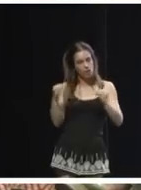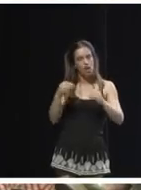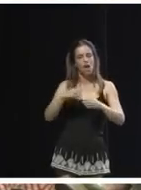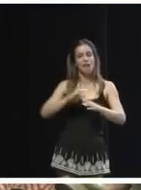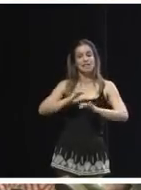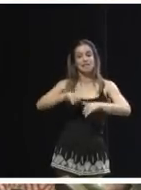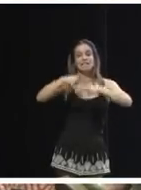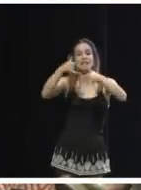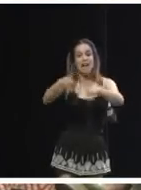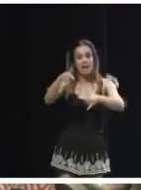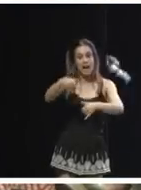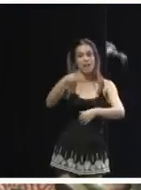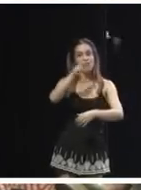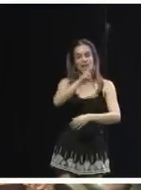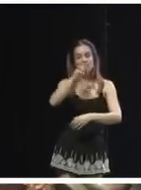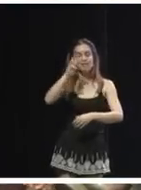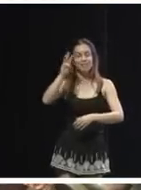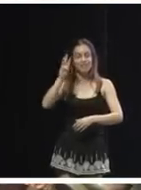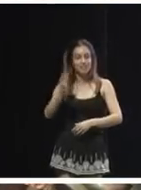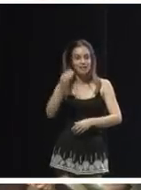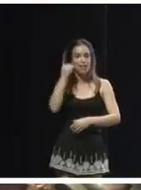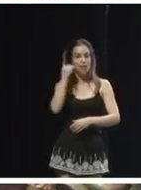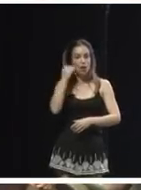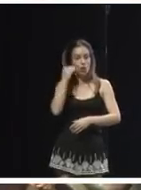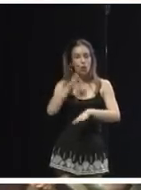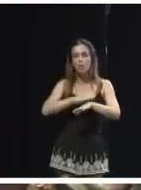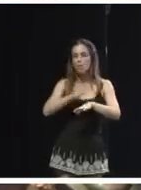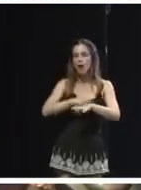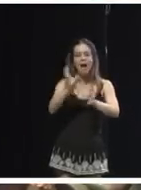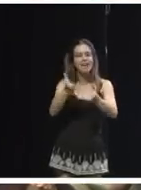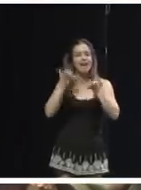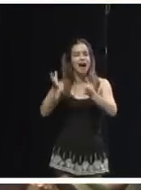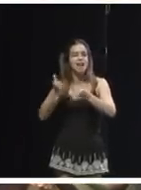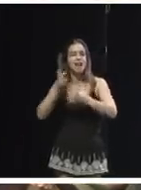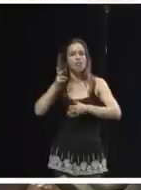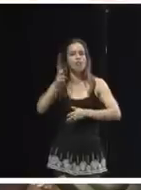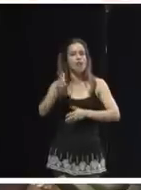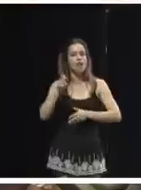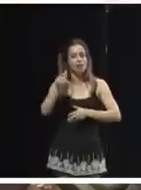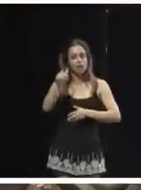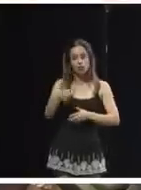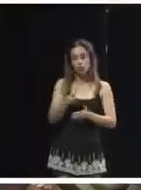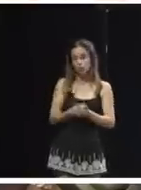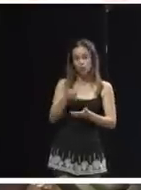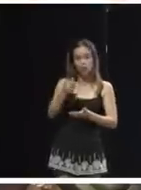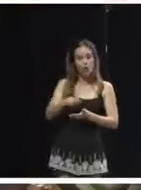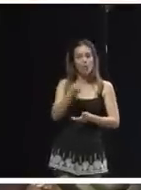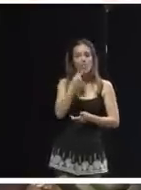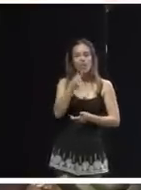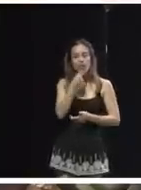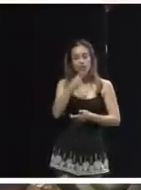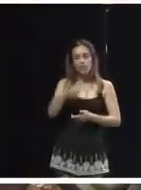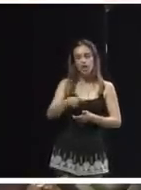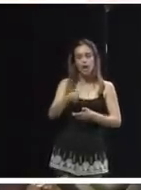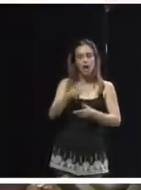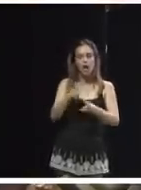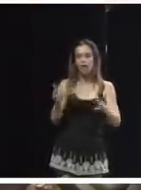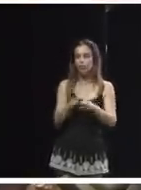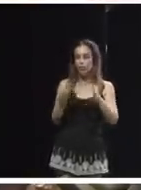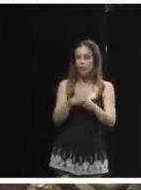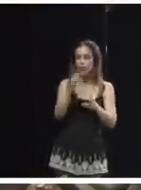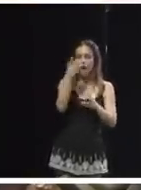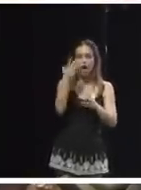que sigamos ganando derechos, para decirle a la juventud andaluza que va a poder tener un trabajo digno, que va a poder